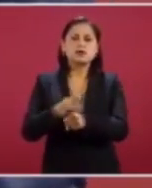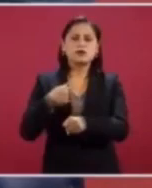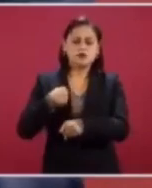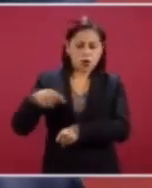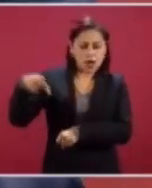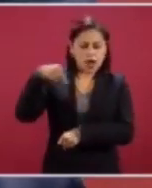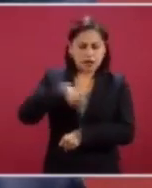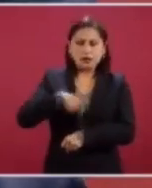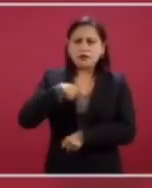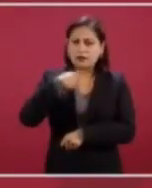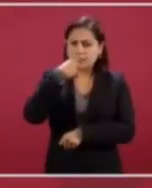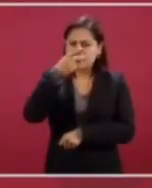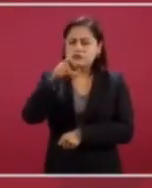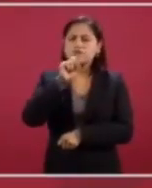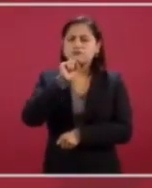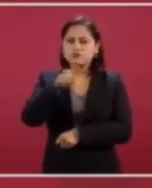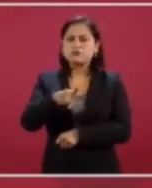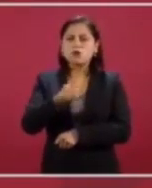más